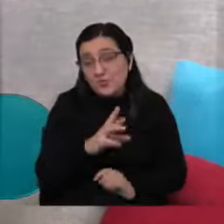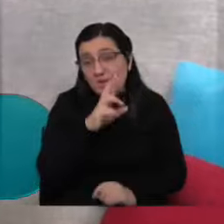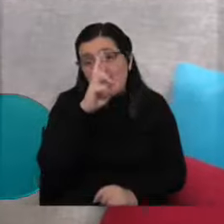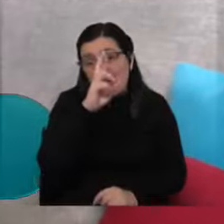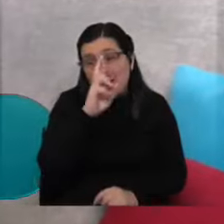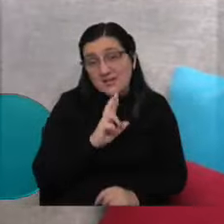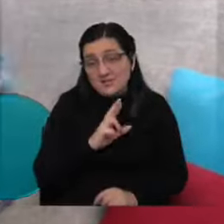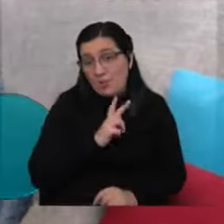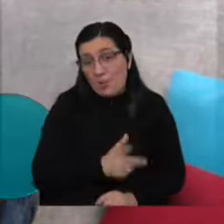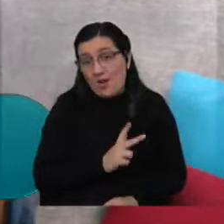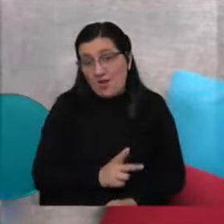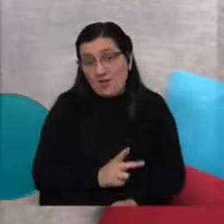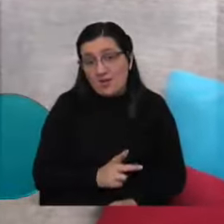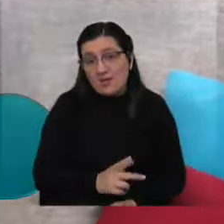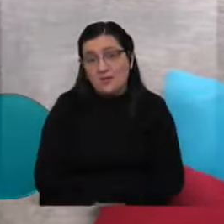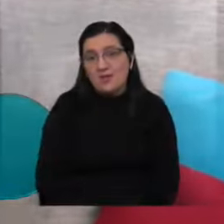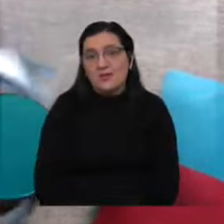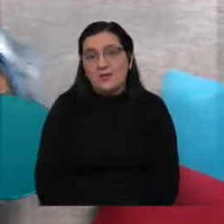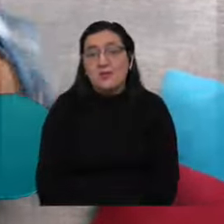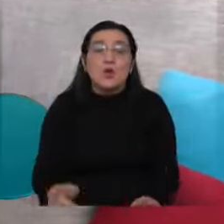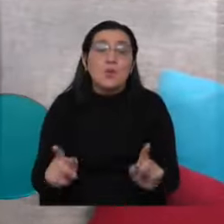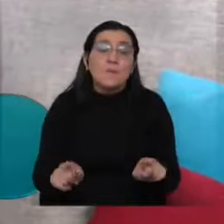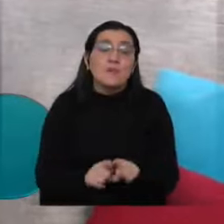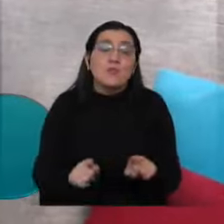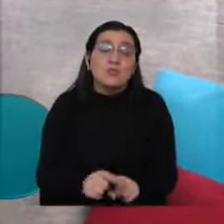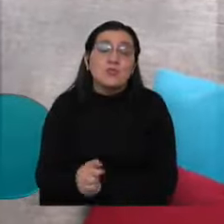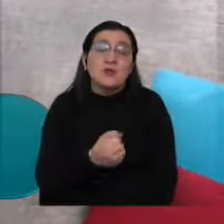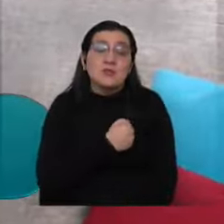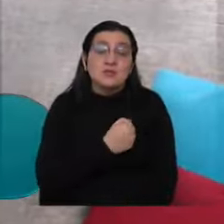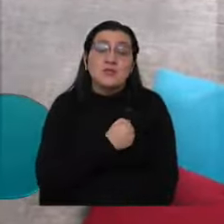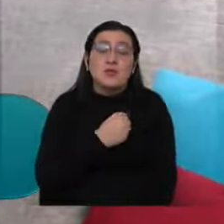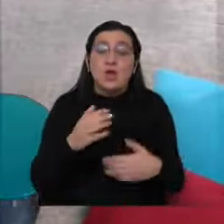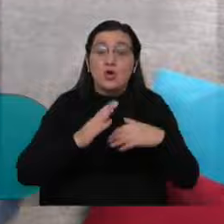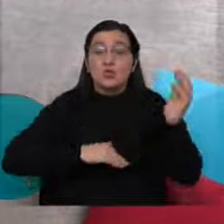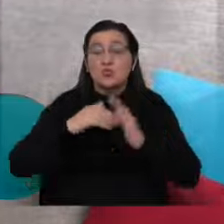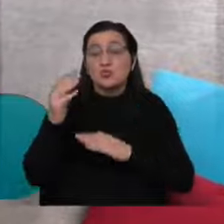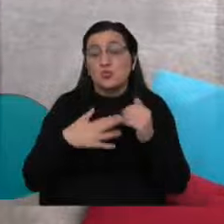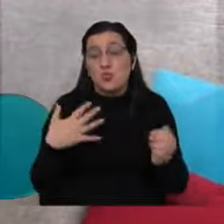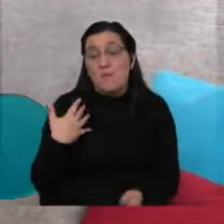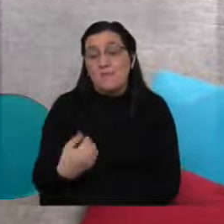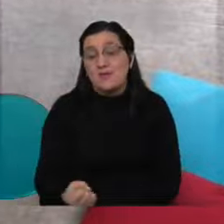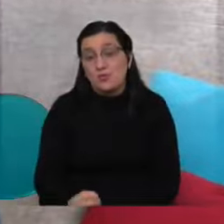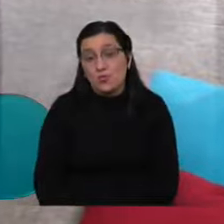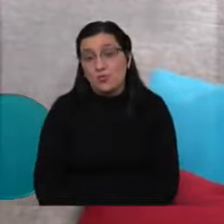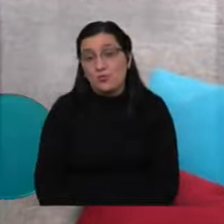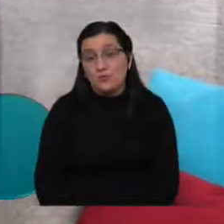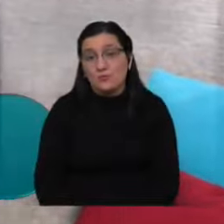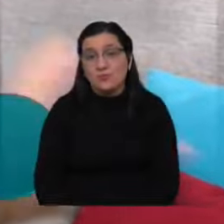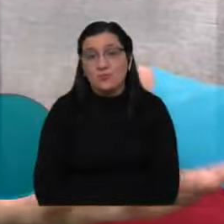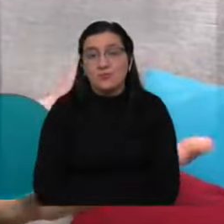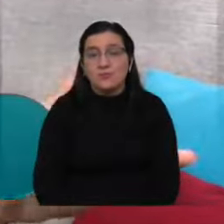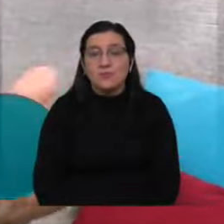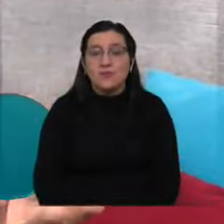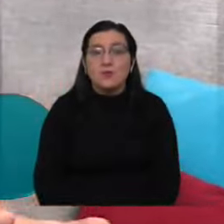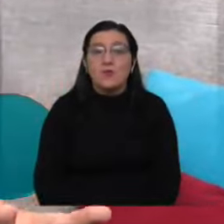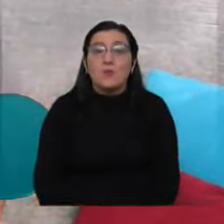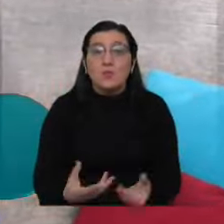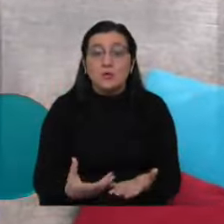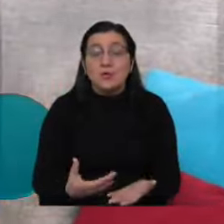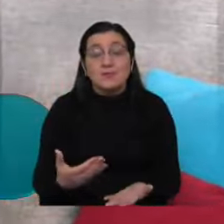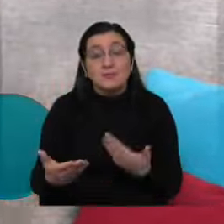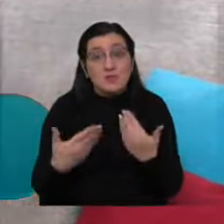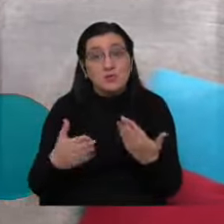tiene también como esa cosa como tiene quizá artigas de la construcción de ese mito no porque hubo un aparato también que construyó de alguna forma esta Juana América que